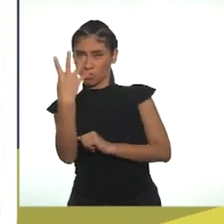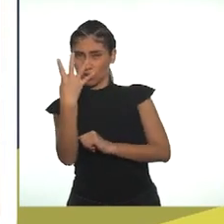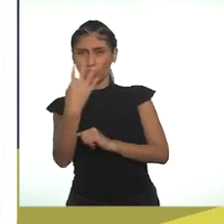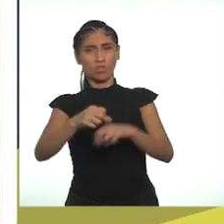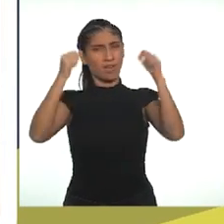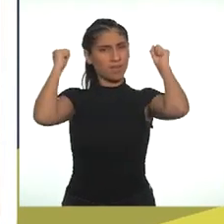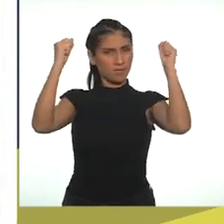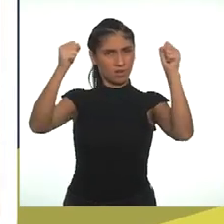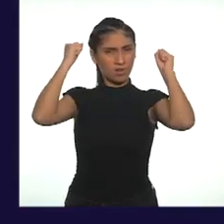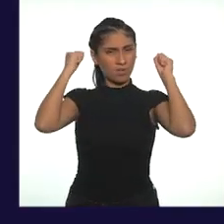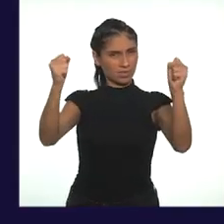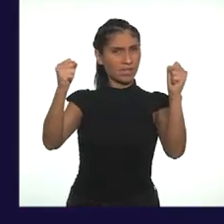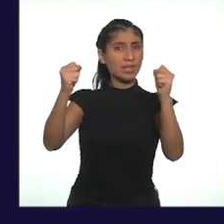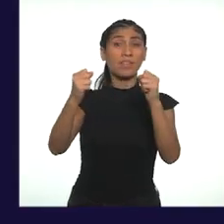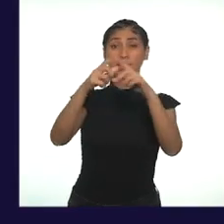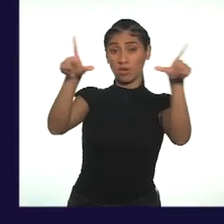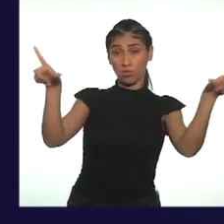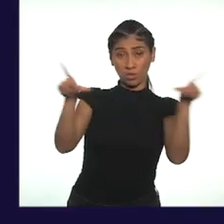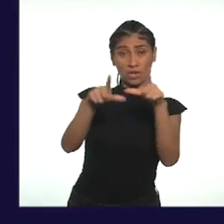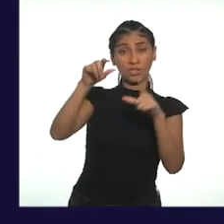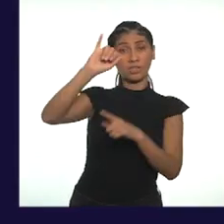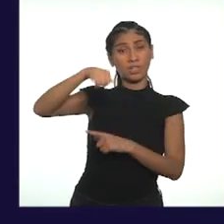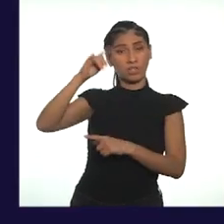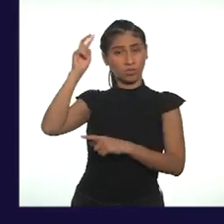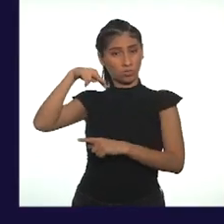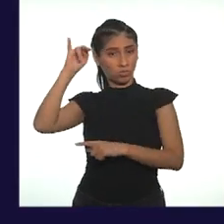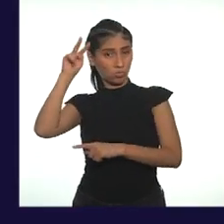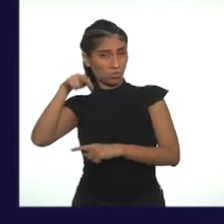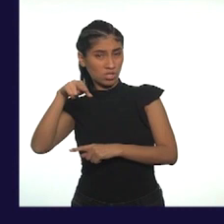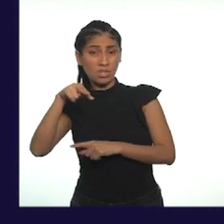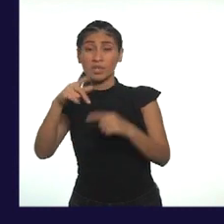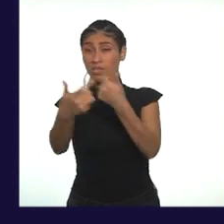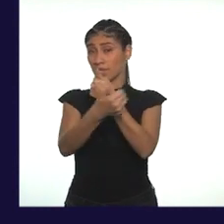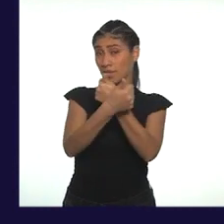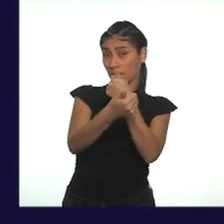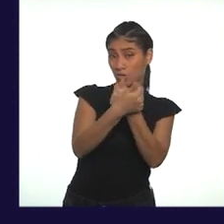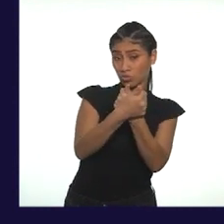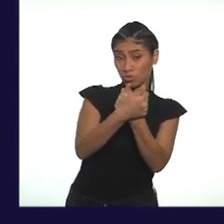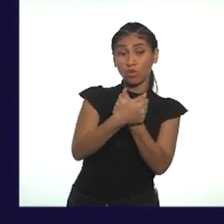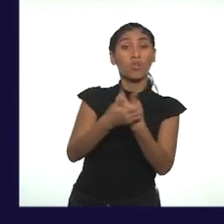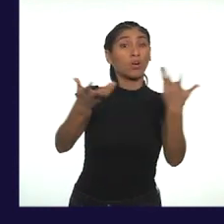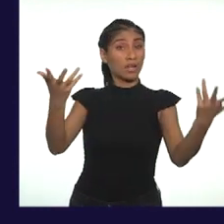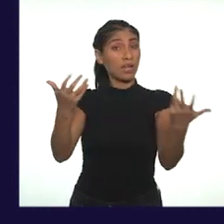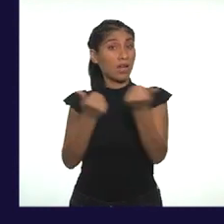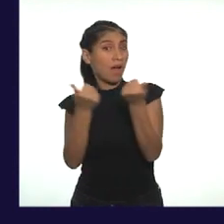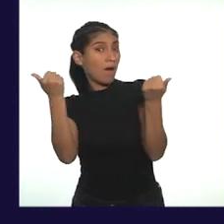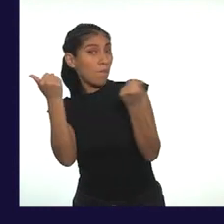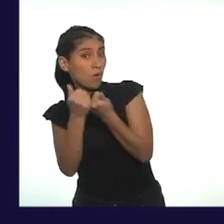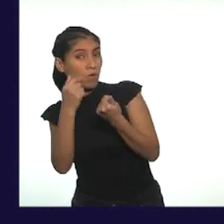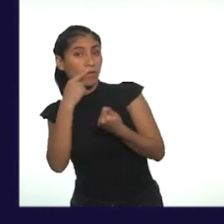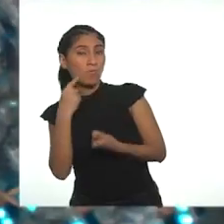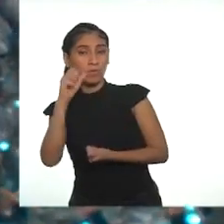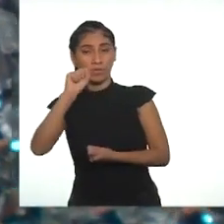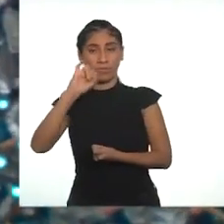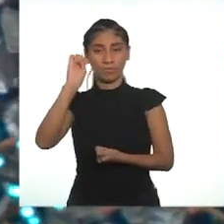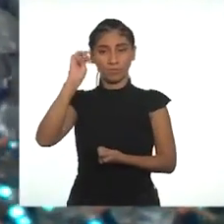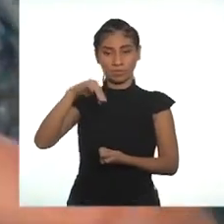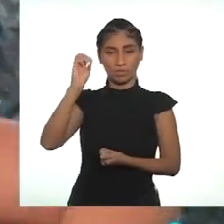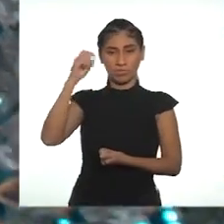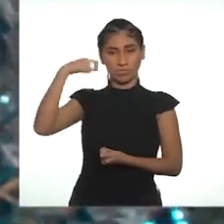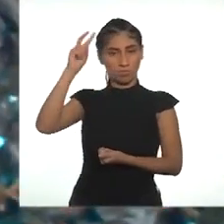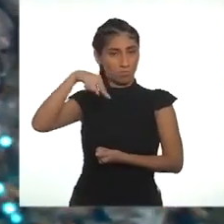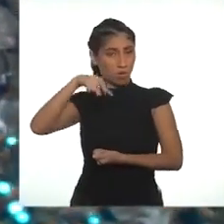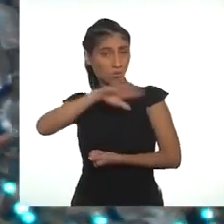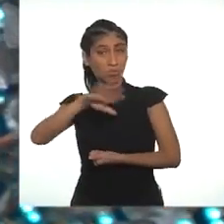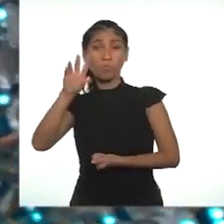de Junín y Ayacucho, donde se selló la independencia del Perú con el apoyo del libertador Simón Bolívar. ¡Wow!